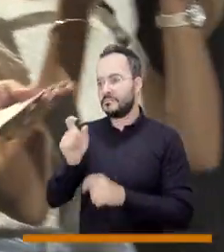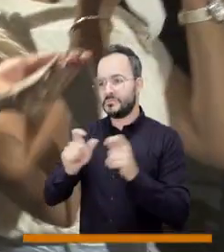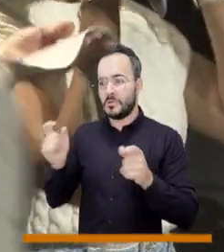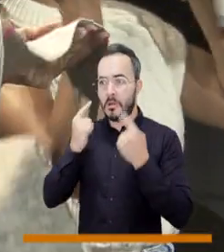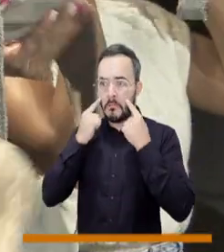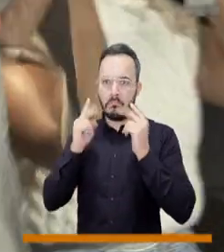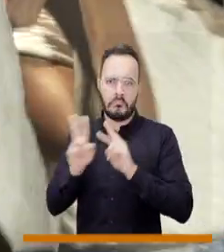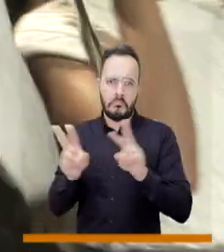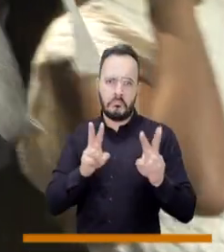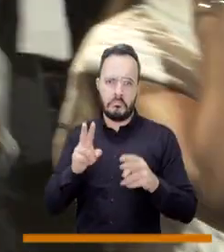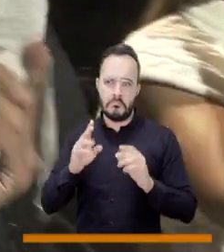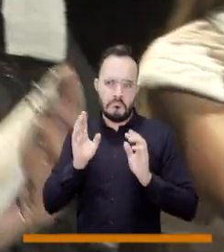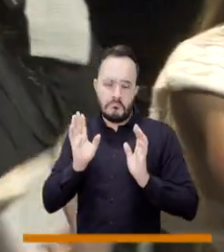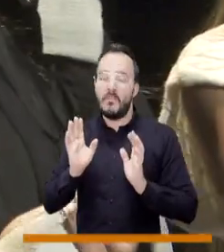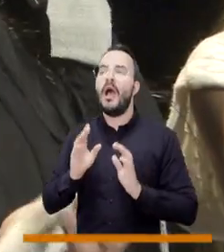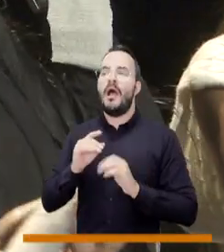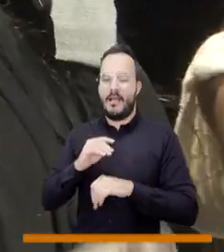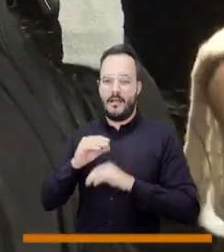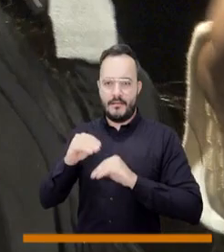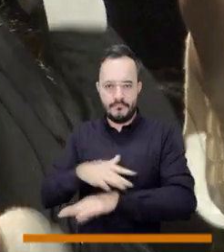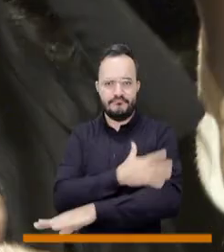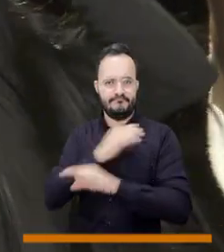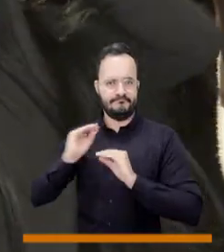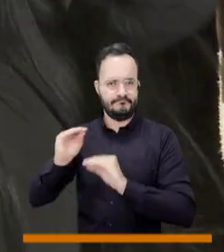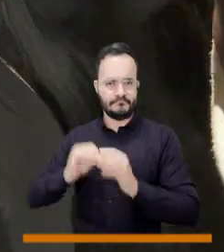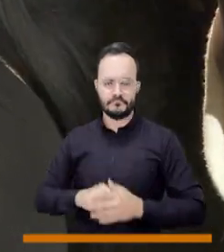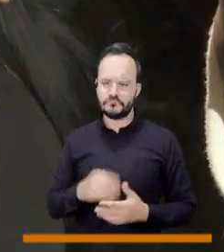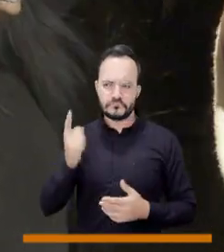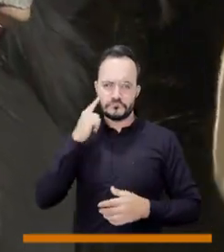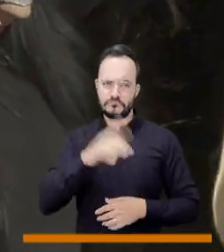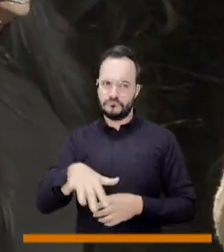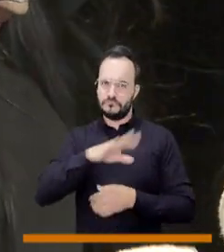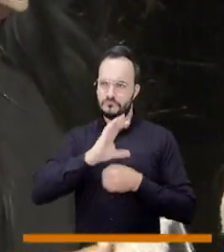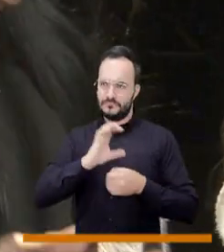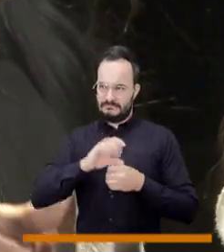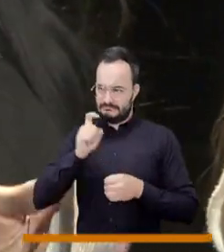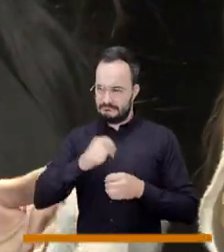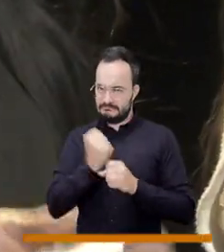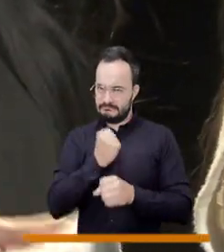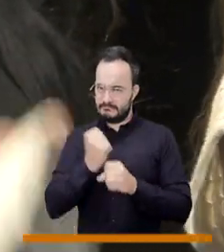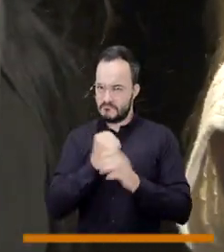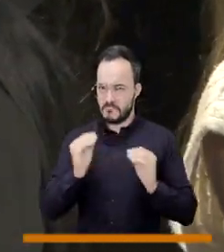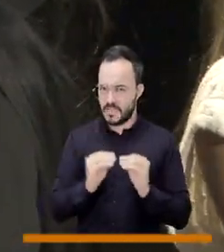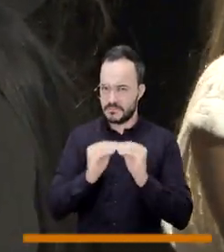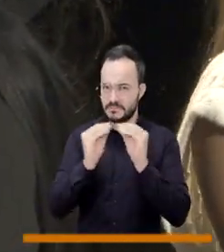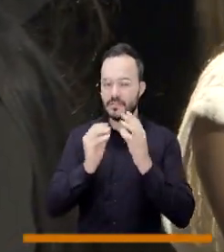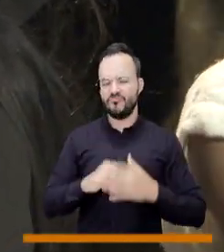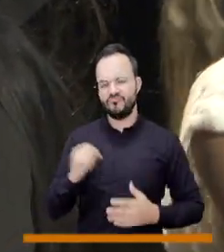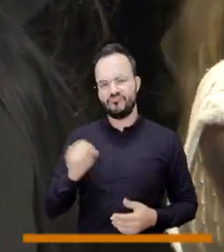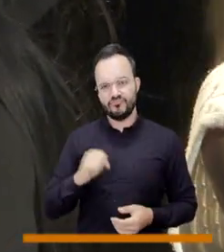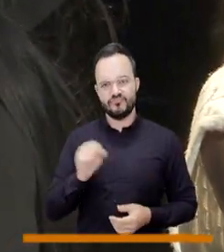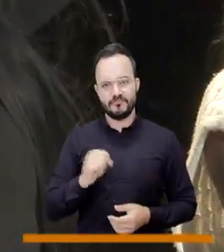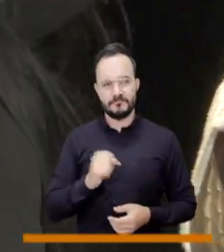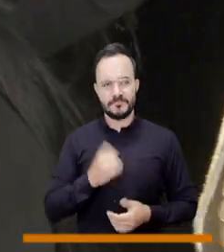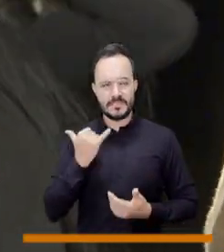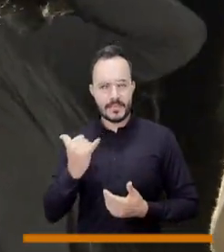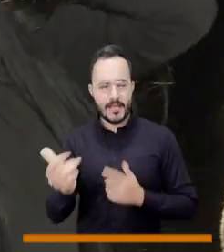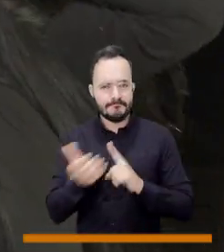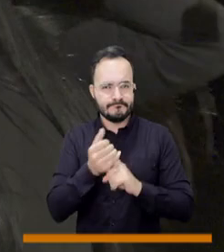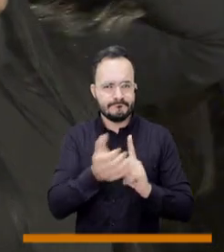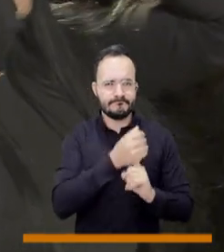personas que no tenemos ninguna condición creen que hay mucho que mejorar aquí en la ciudad para las personas invidentes Sí